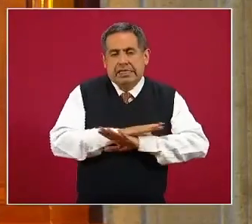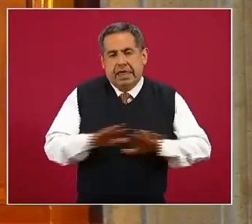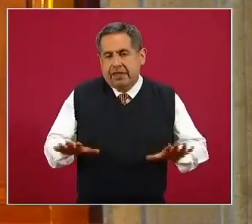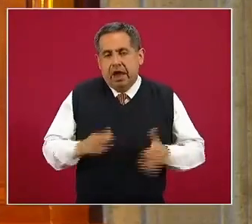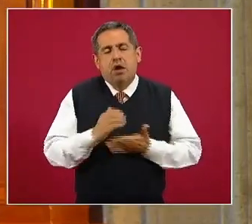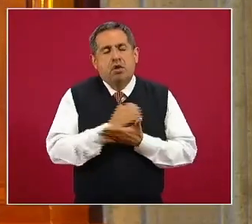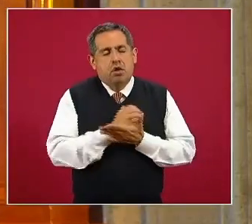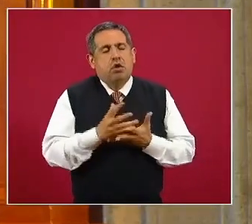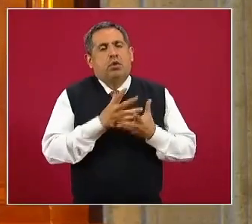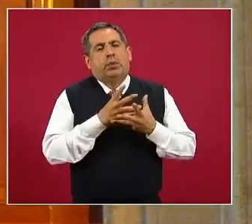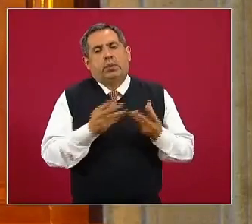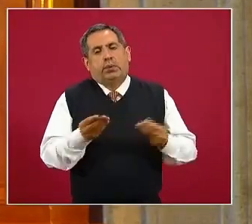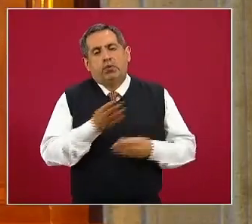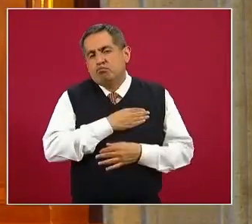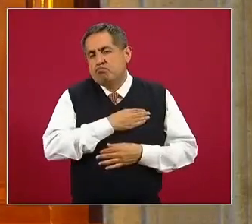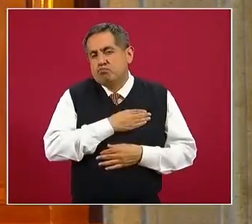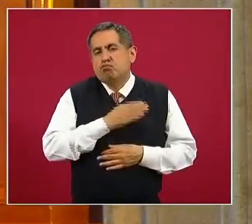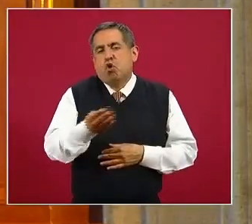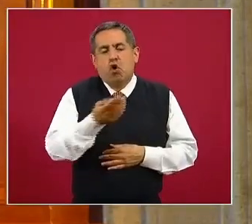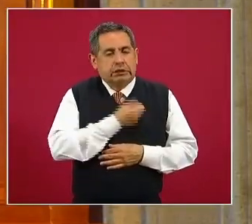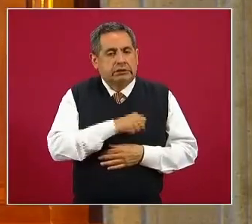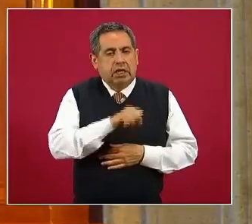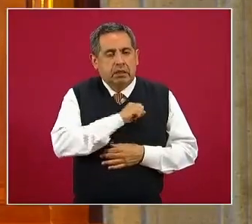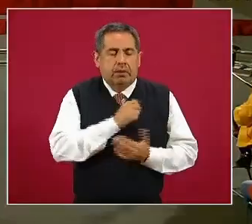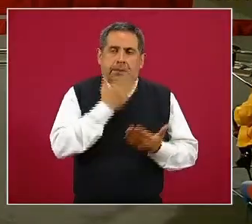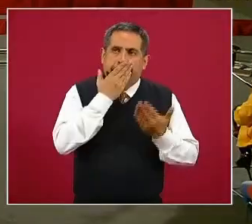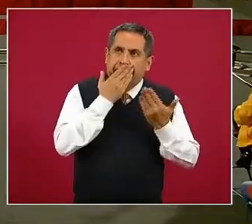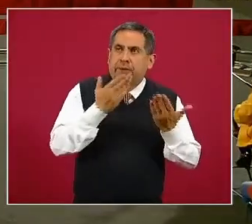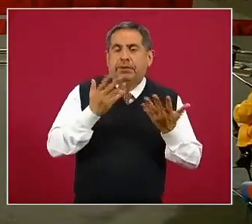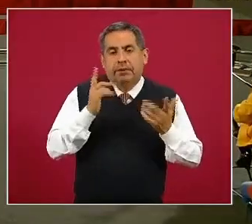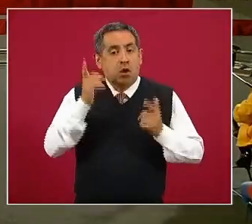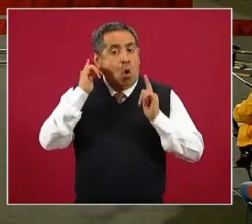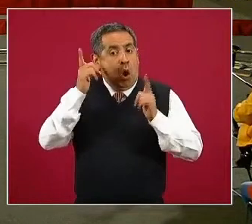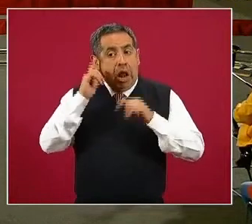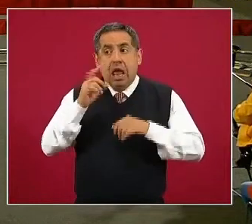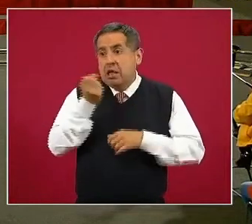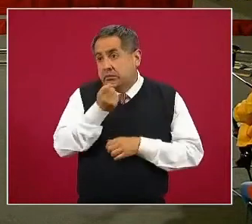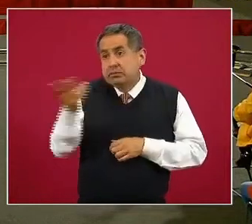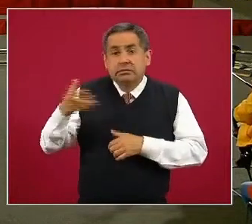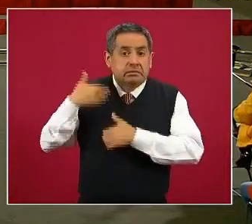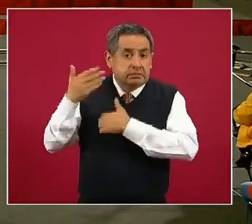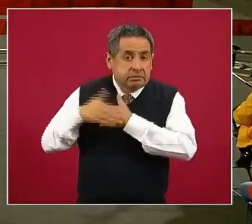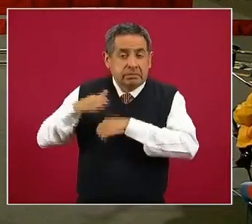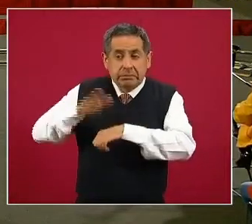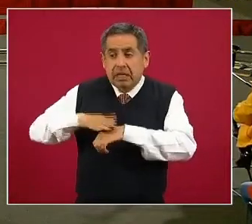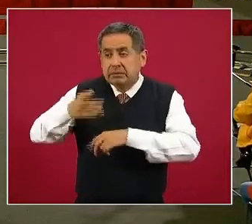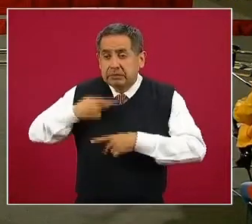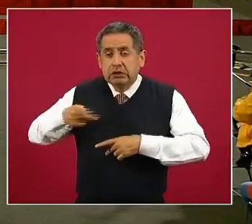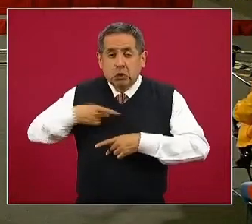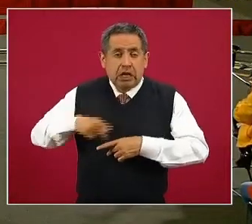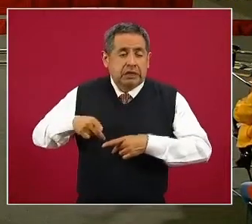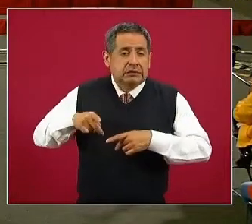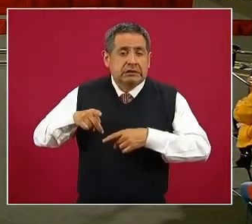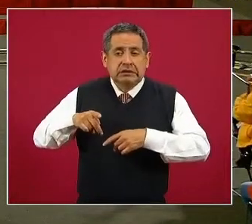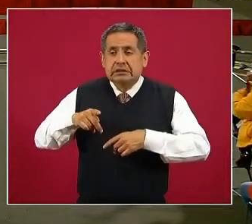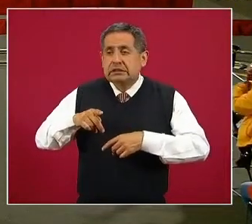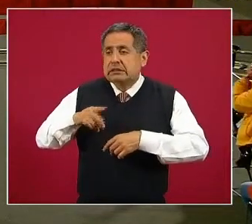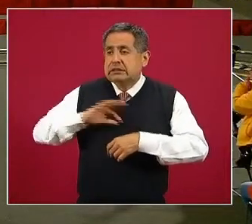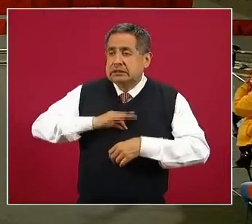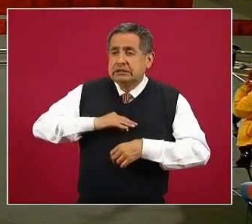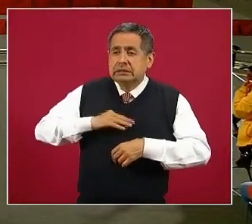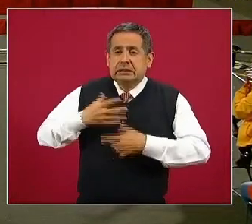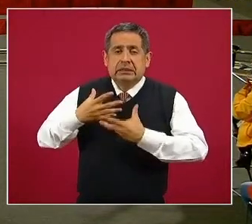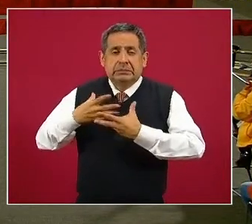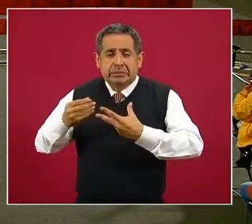y lógicamente en un futuro, en la medida que más personas puedan ir contagiándose o teniendo la enfermedad